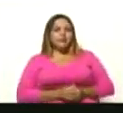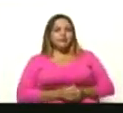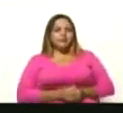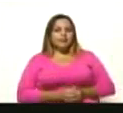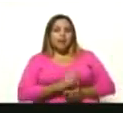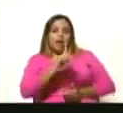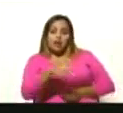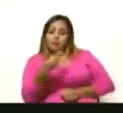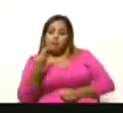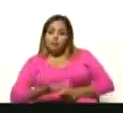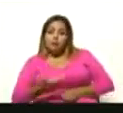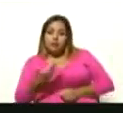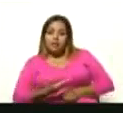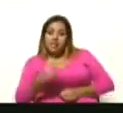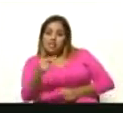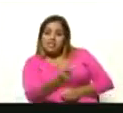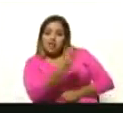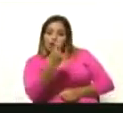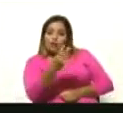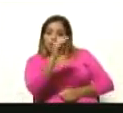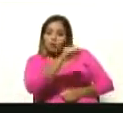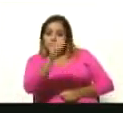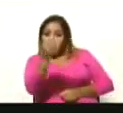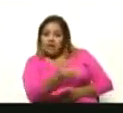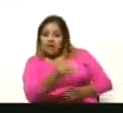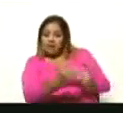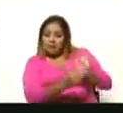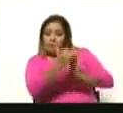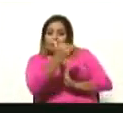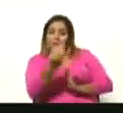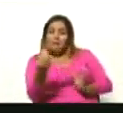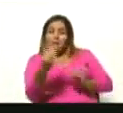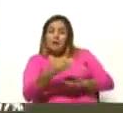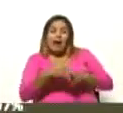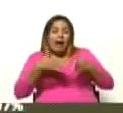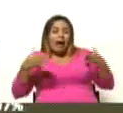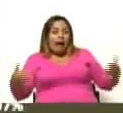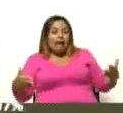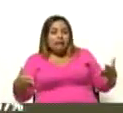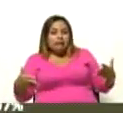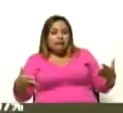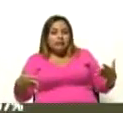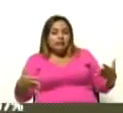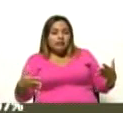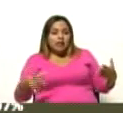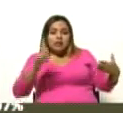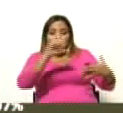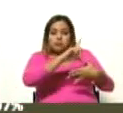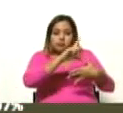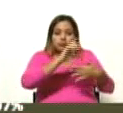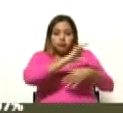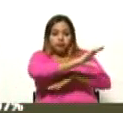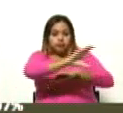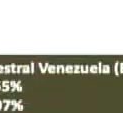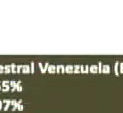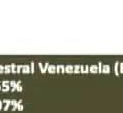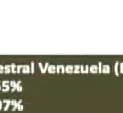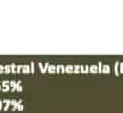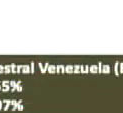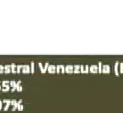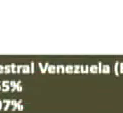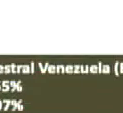que sería la segunda tasa de crecimiento más grande de América Latina y el Caribe en nuestra región. Y cabe mencionar también que